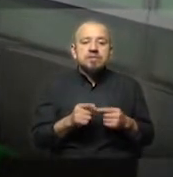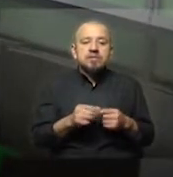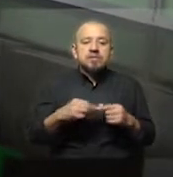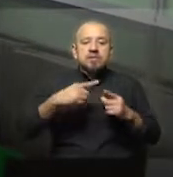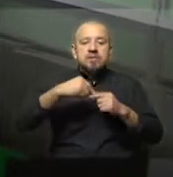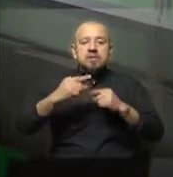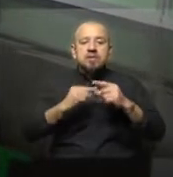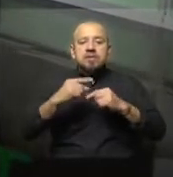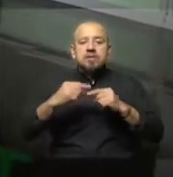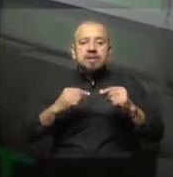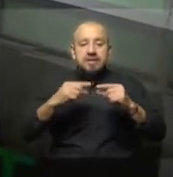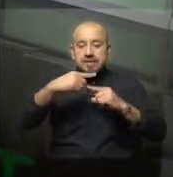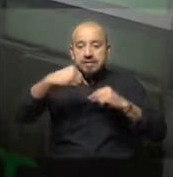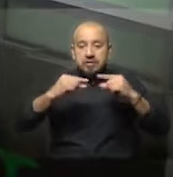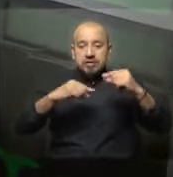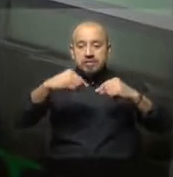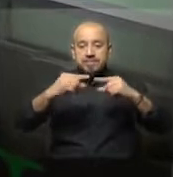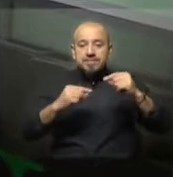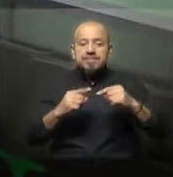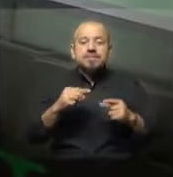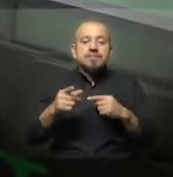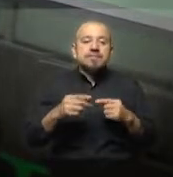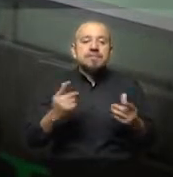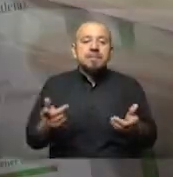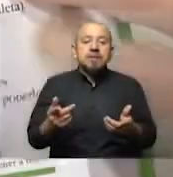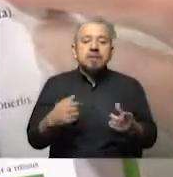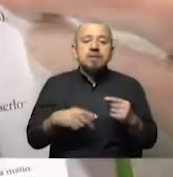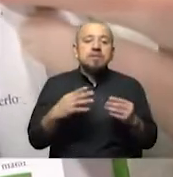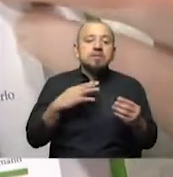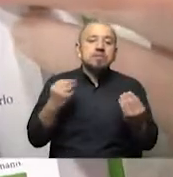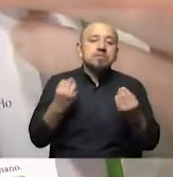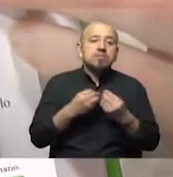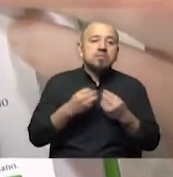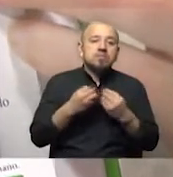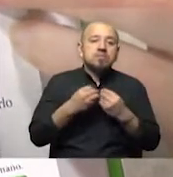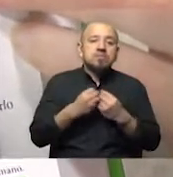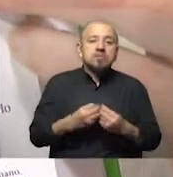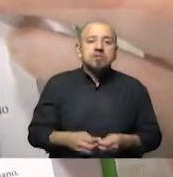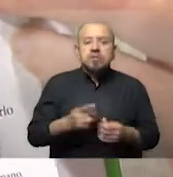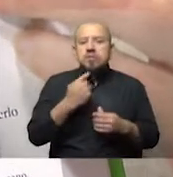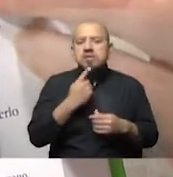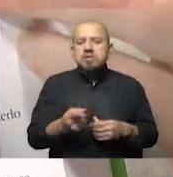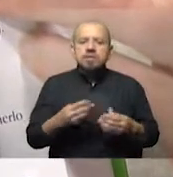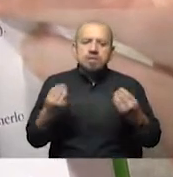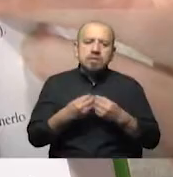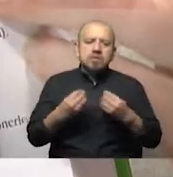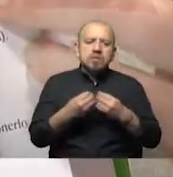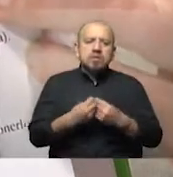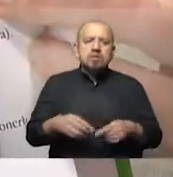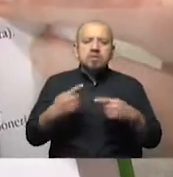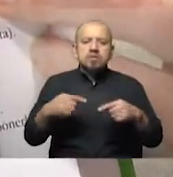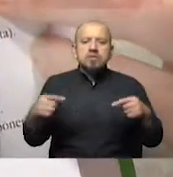y hay varias que tienen así estrellitas que significa que es una planta multipropósito que sirve para un millón y medio de cosas